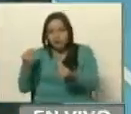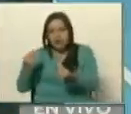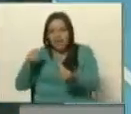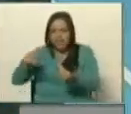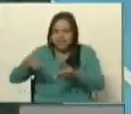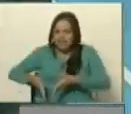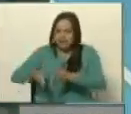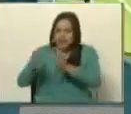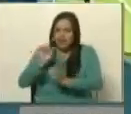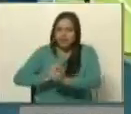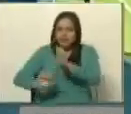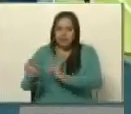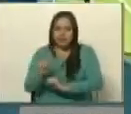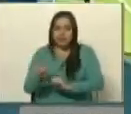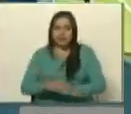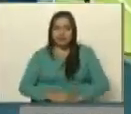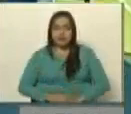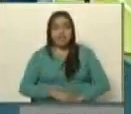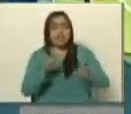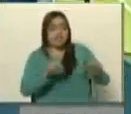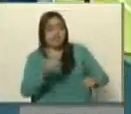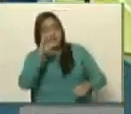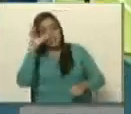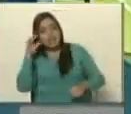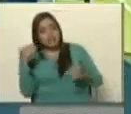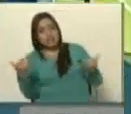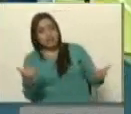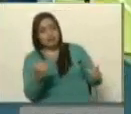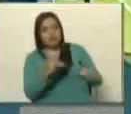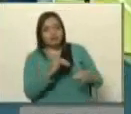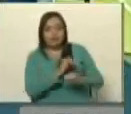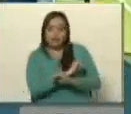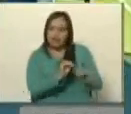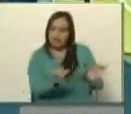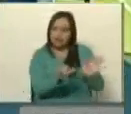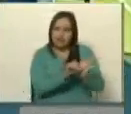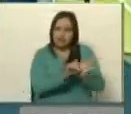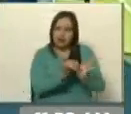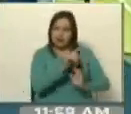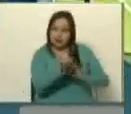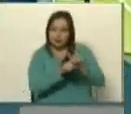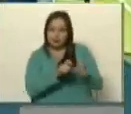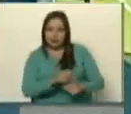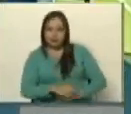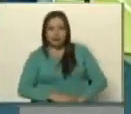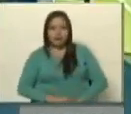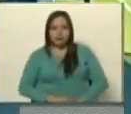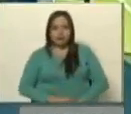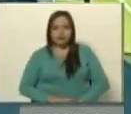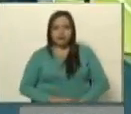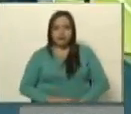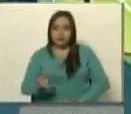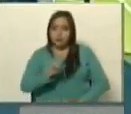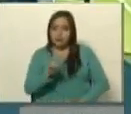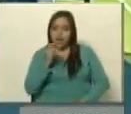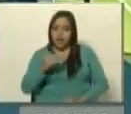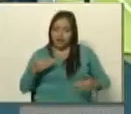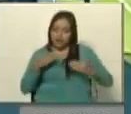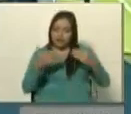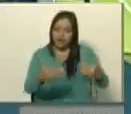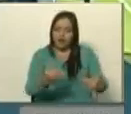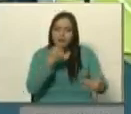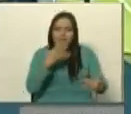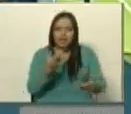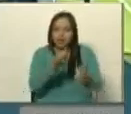defiende. Canciller, ya estamos casi cerrando, pero le quiero hacer una pregunta. Y tiene que ver, Venezuela está avanzando hacia un bienestar